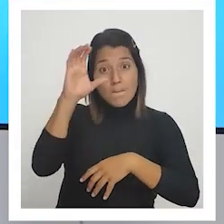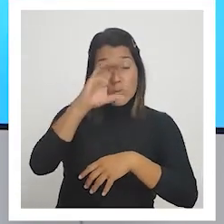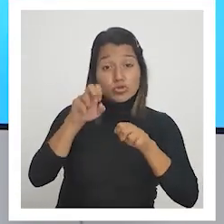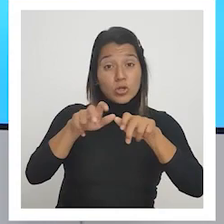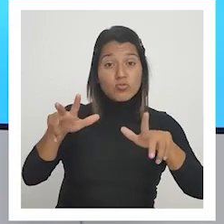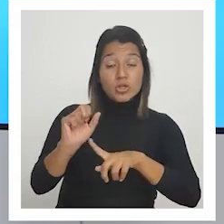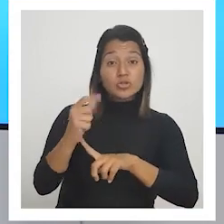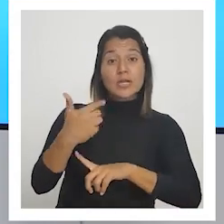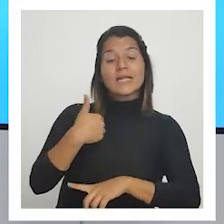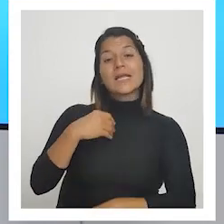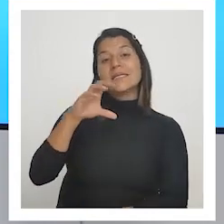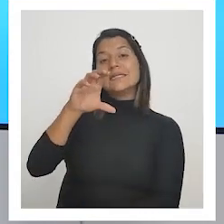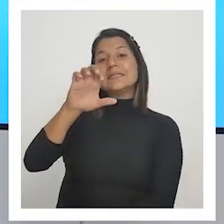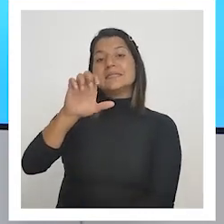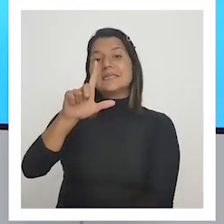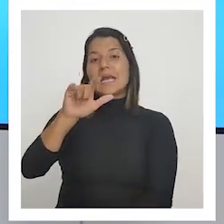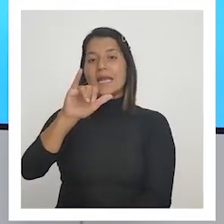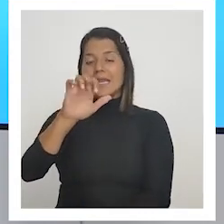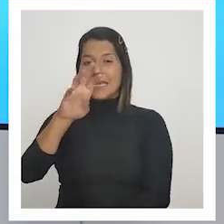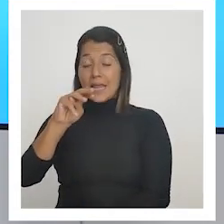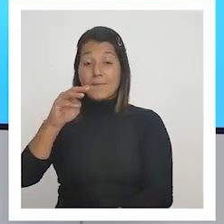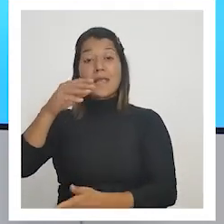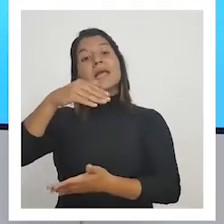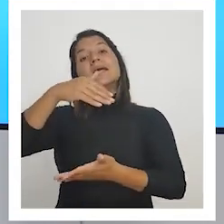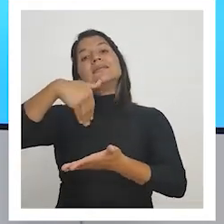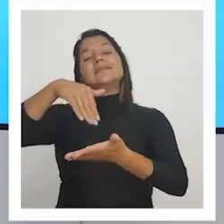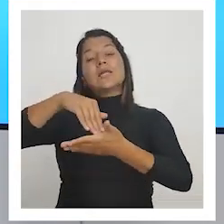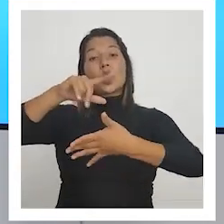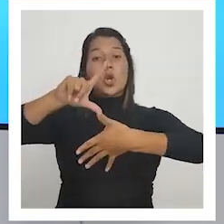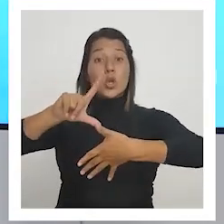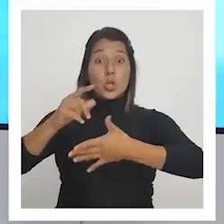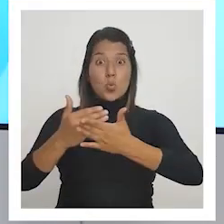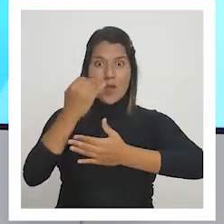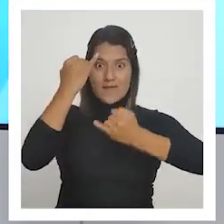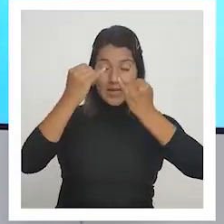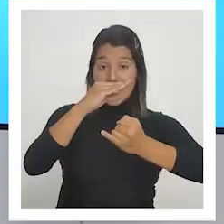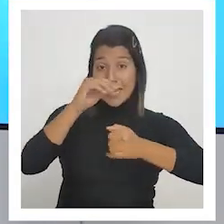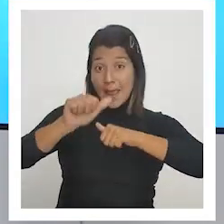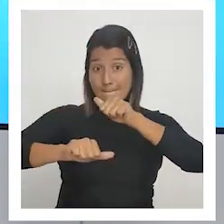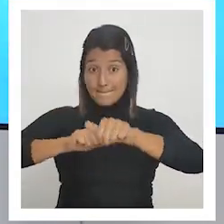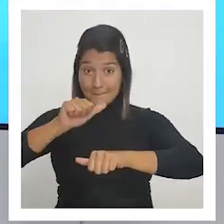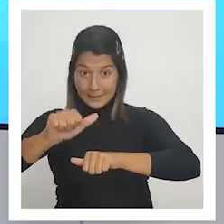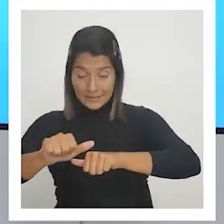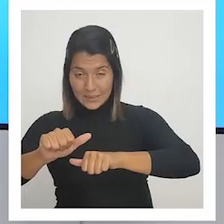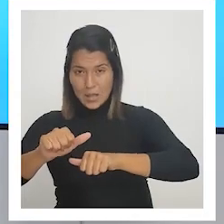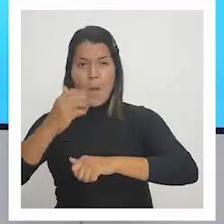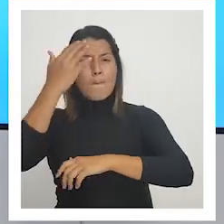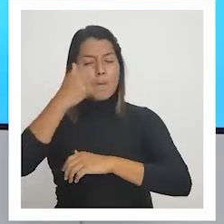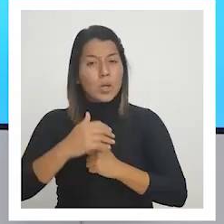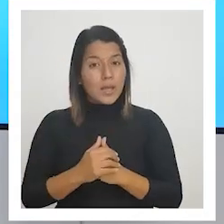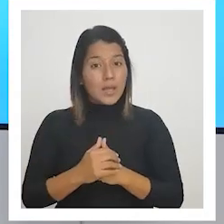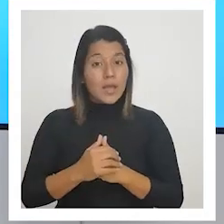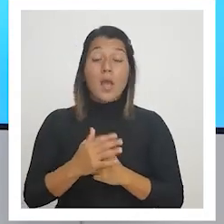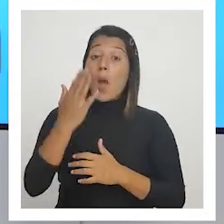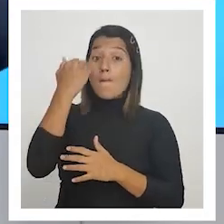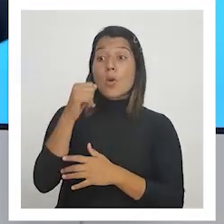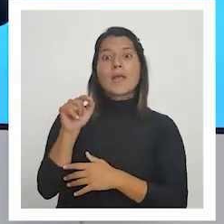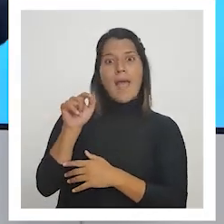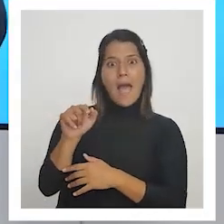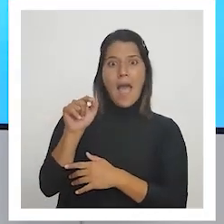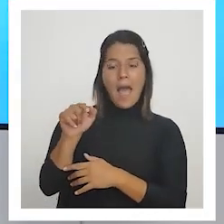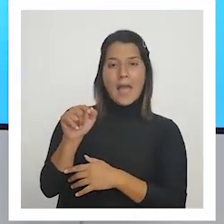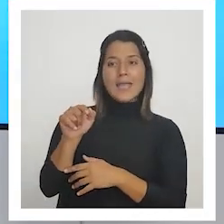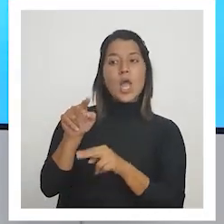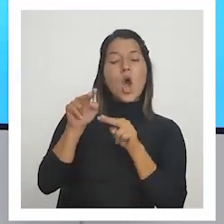Centro Latinoamericano de Innovación y Emprendimiento, porque ahí están estos observatorios en